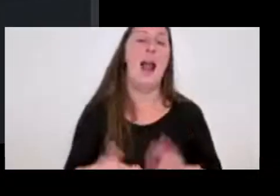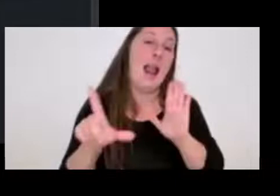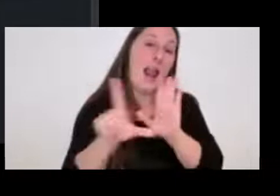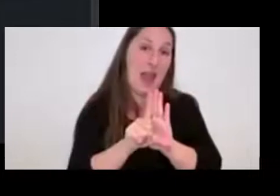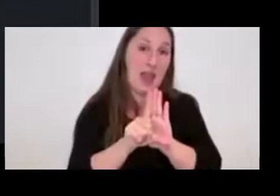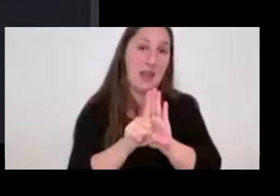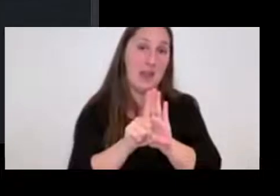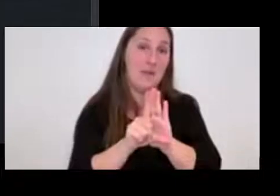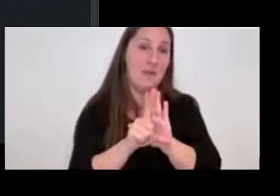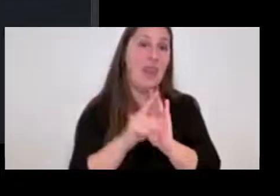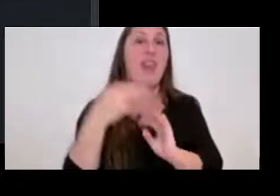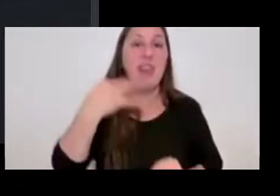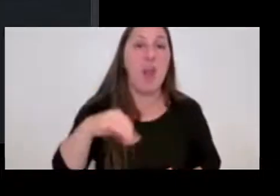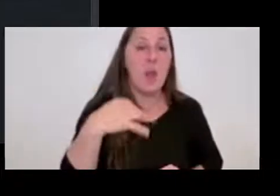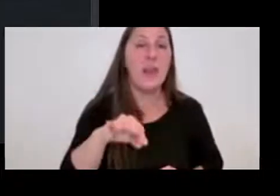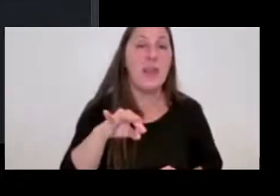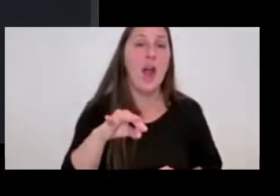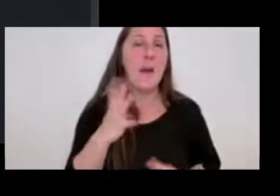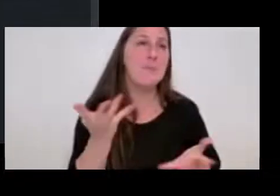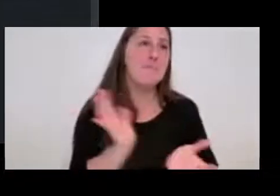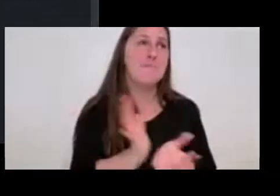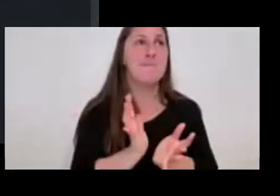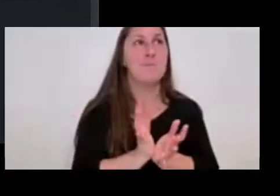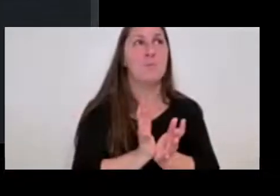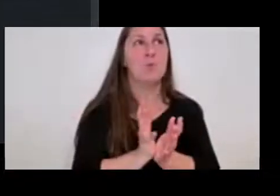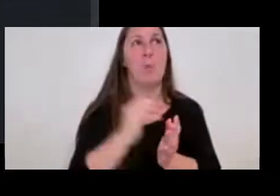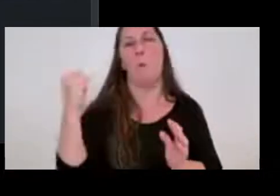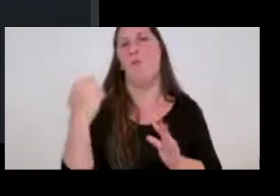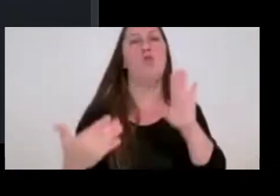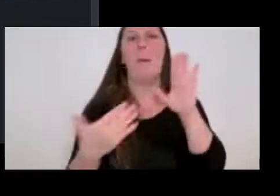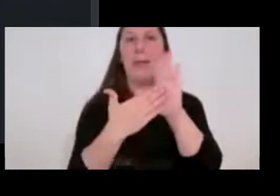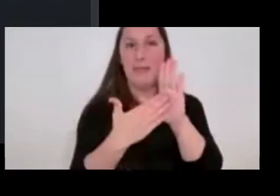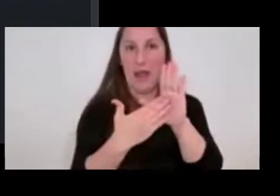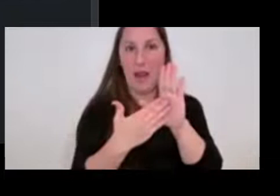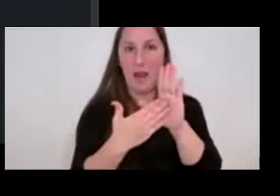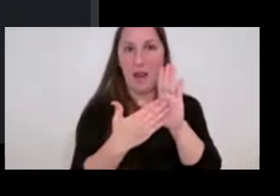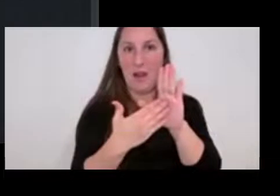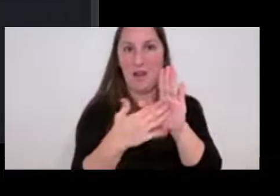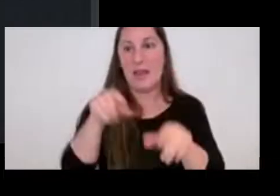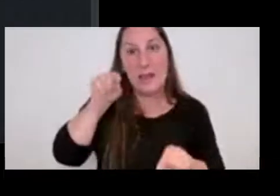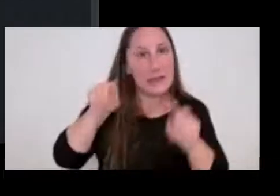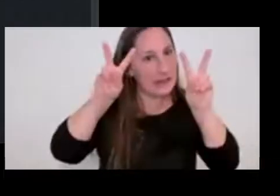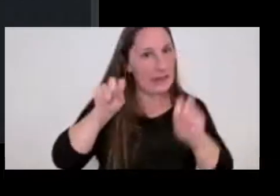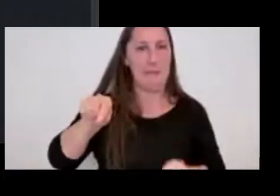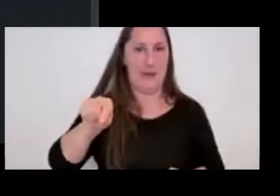a la cual deberían un poco, digamos, tenerla como timón de... Ese es un tema ahí, que está ahí, digamos, ¿no?